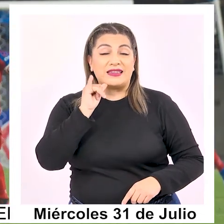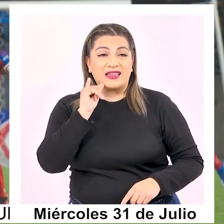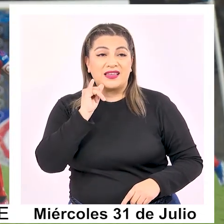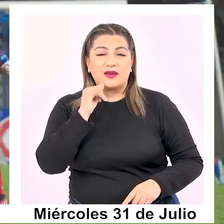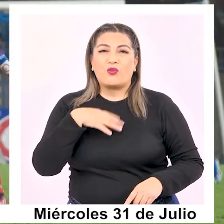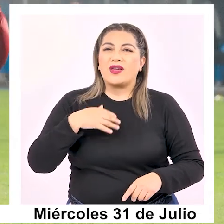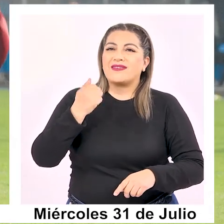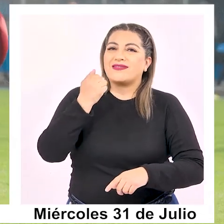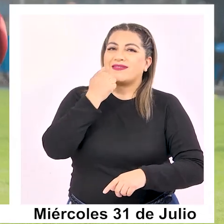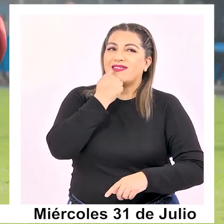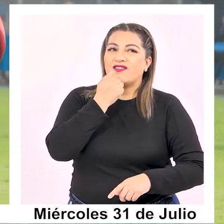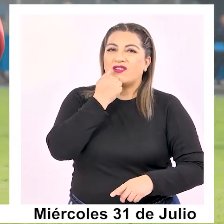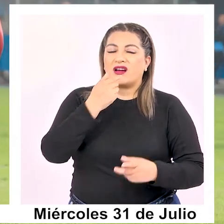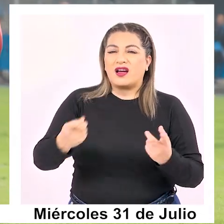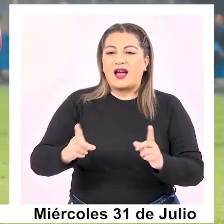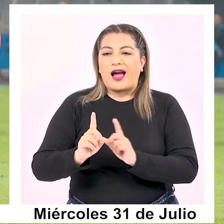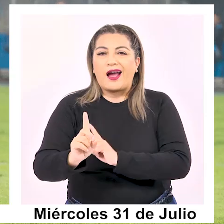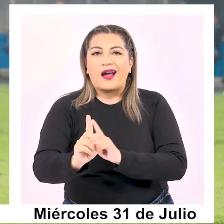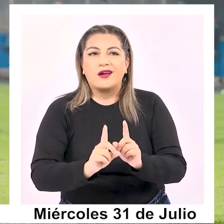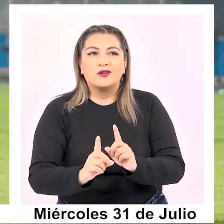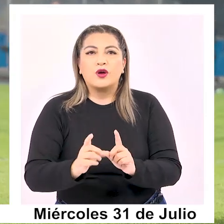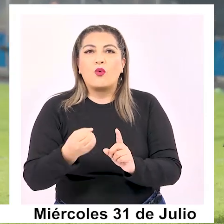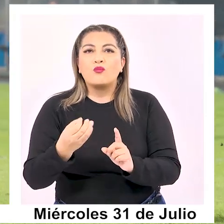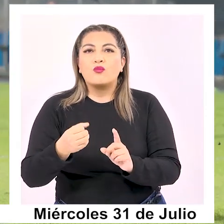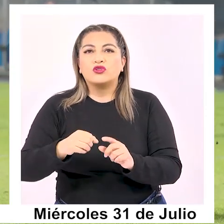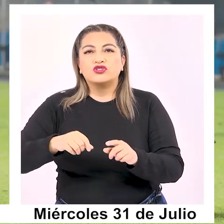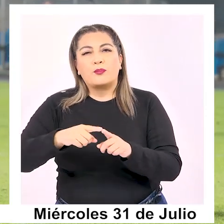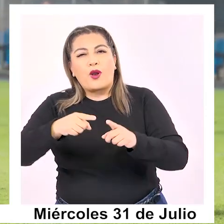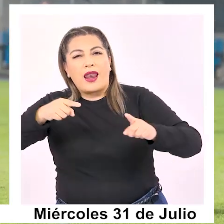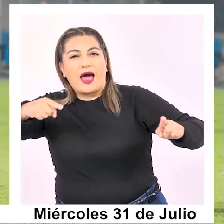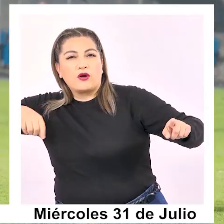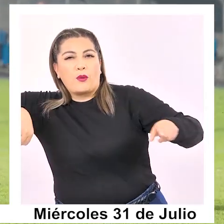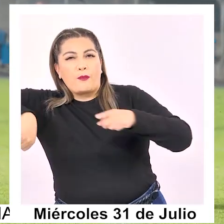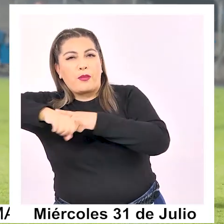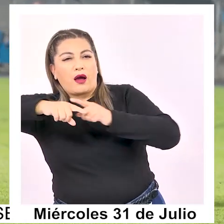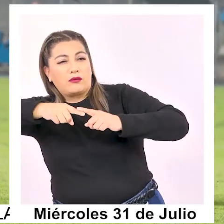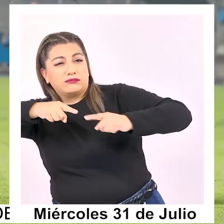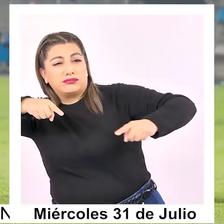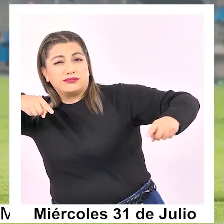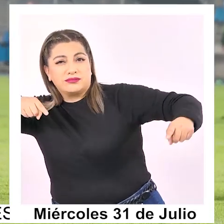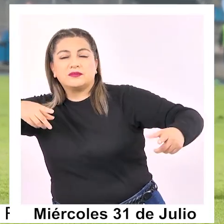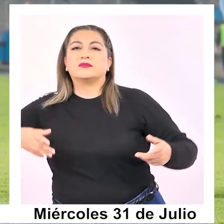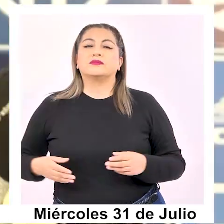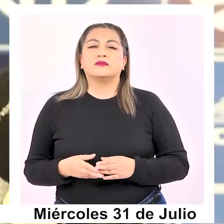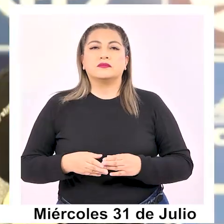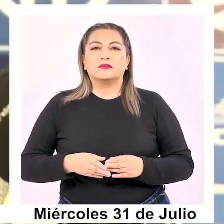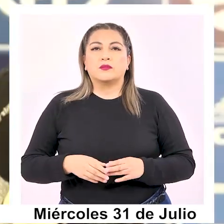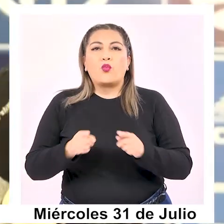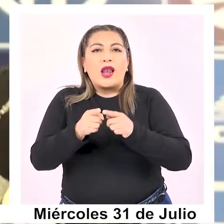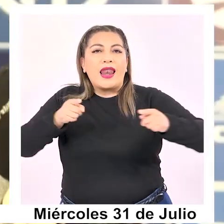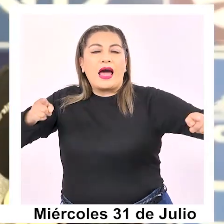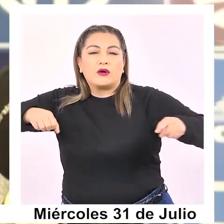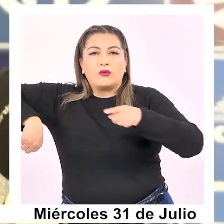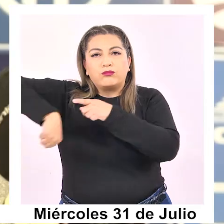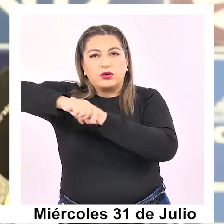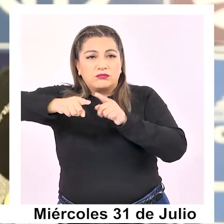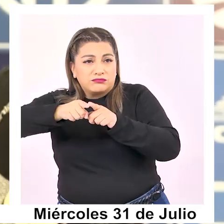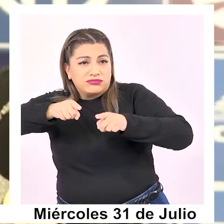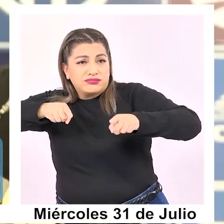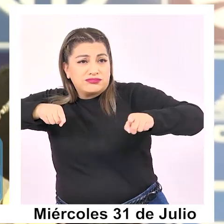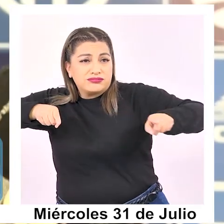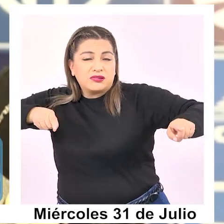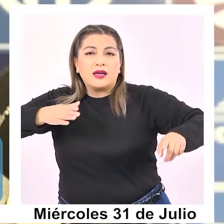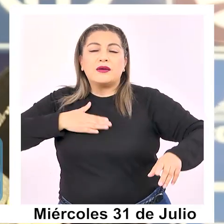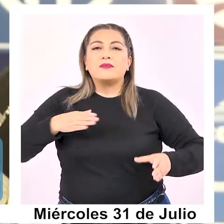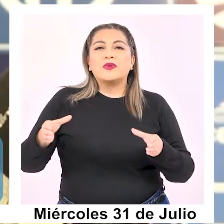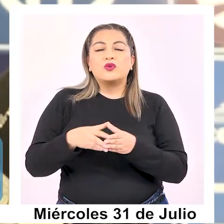estrategia al jugar demasiados balones largos Enviamos demasiados pelotazos largos Al enviar demasiados pelotazos largos,